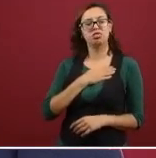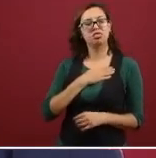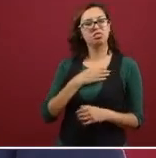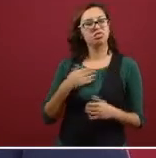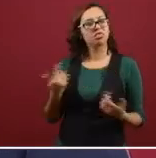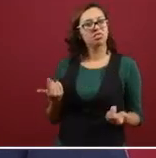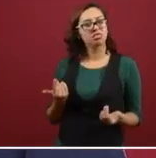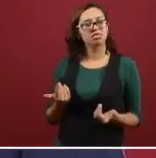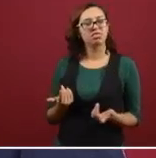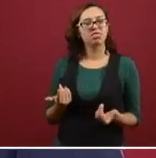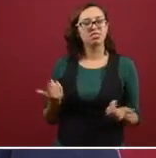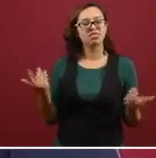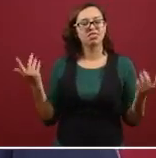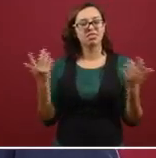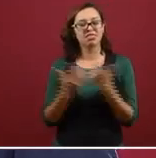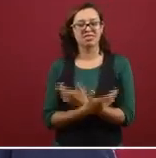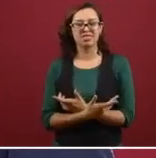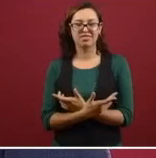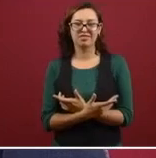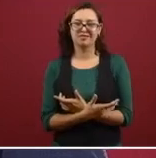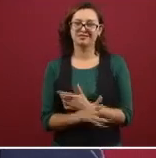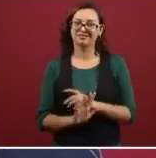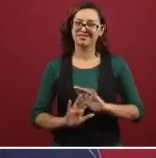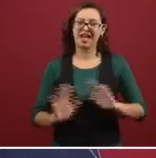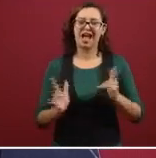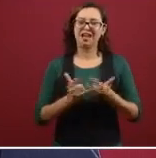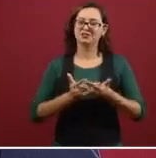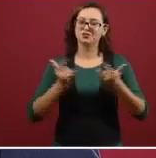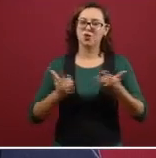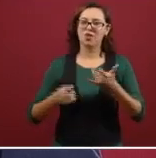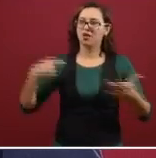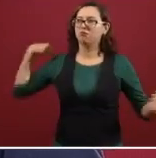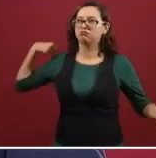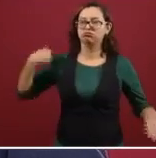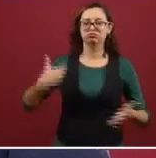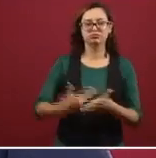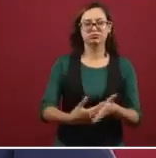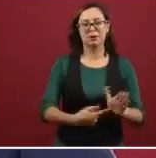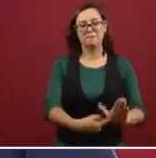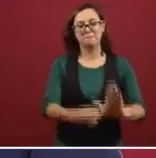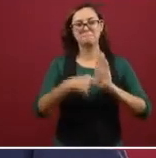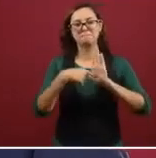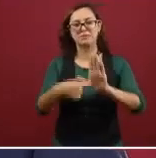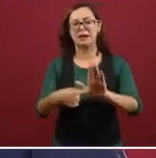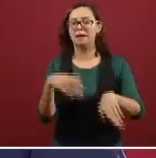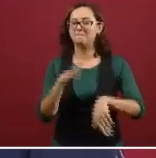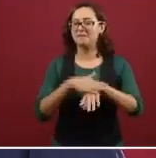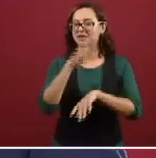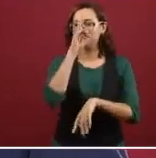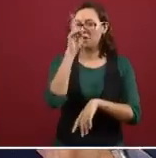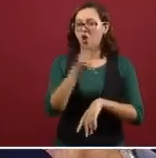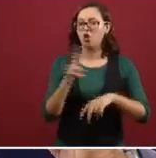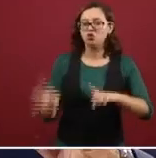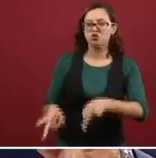Entonces, está demostrado históricamente. Cuando ha habido más saqueo,